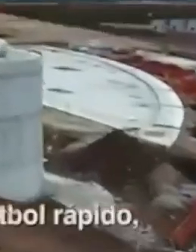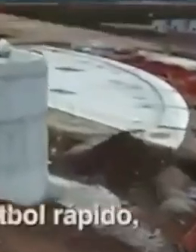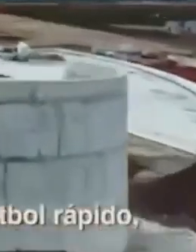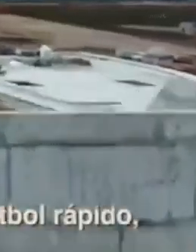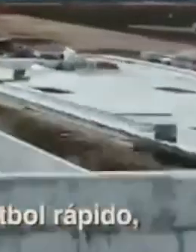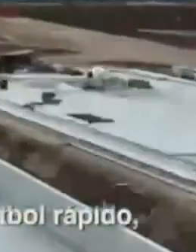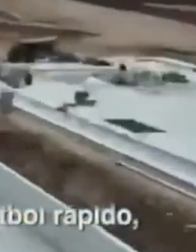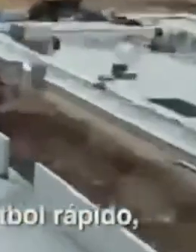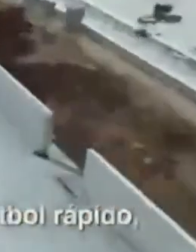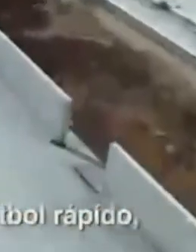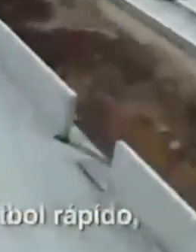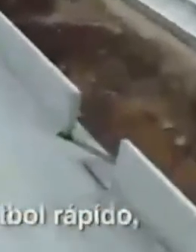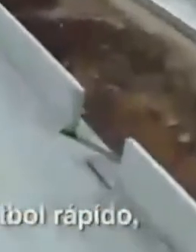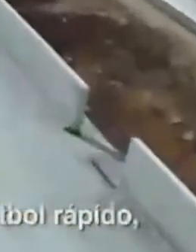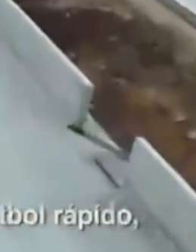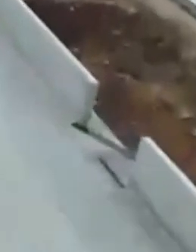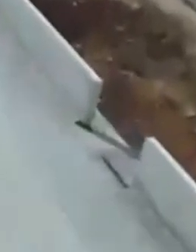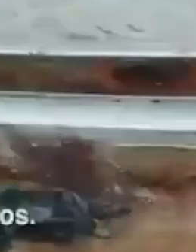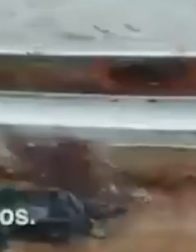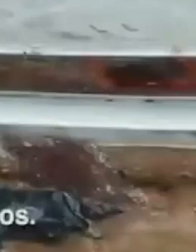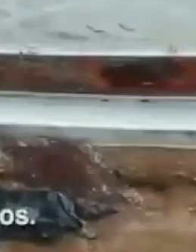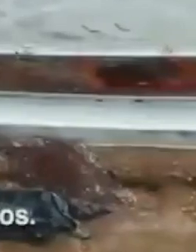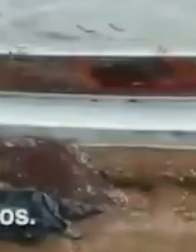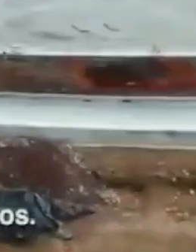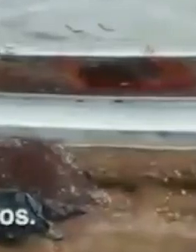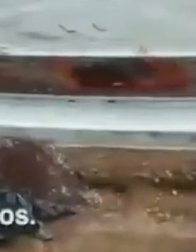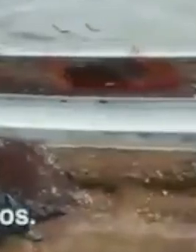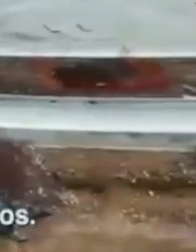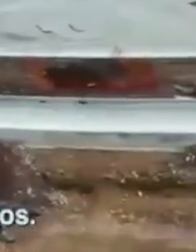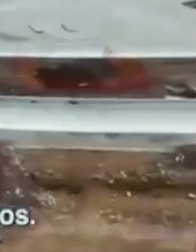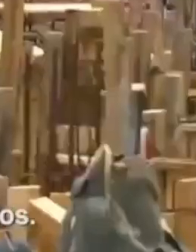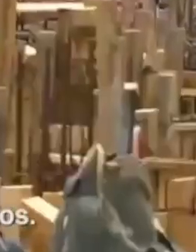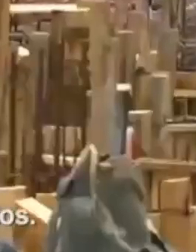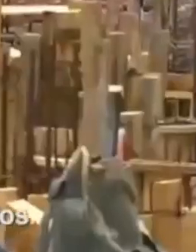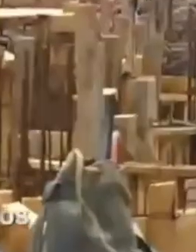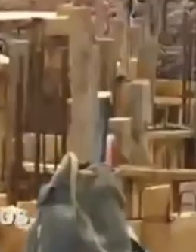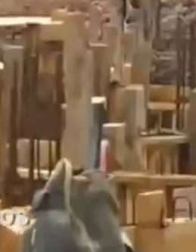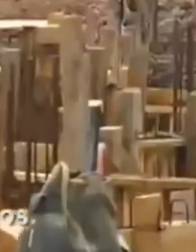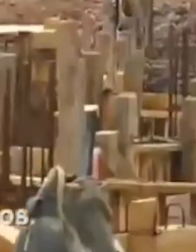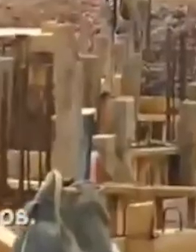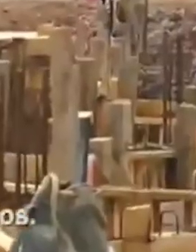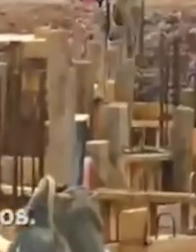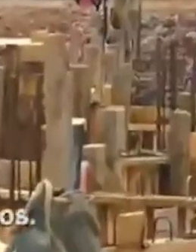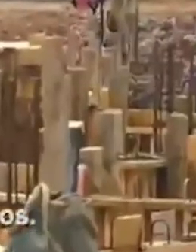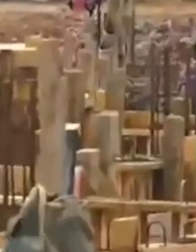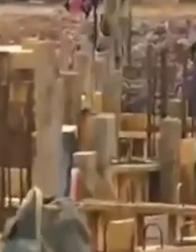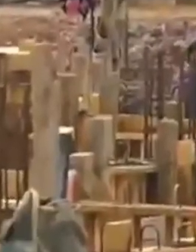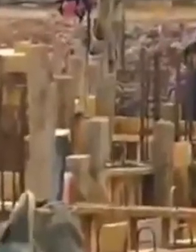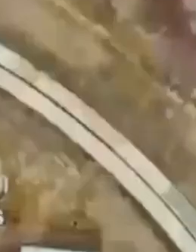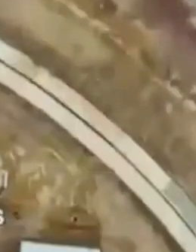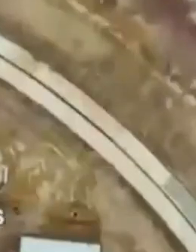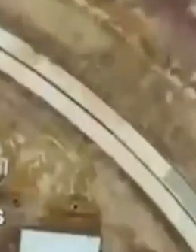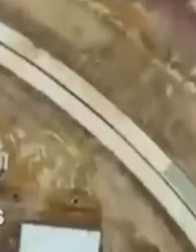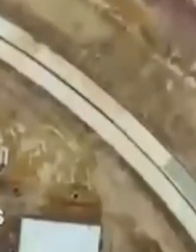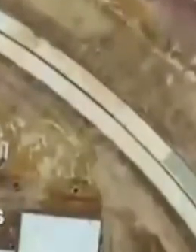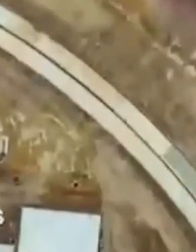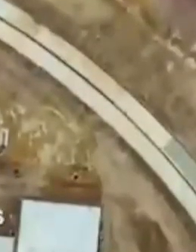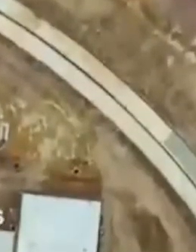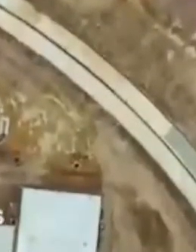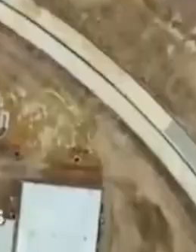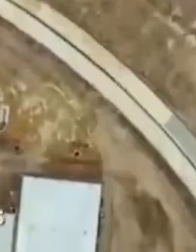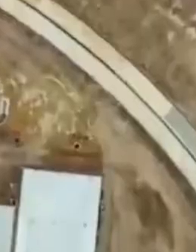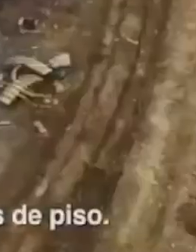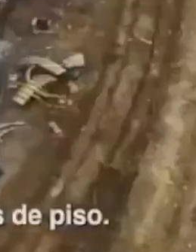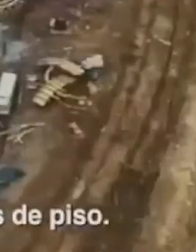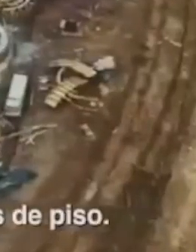concreto perimetrales de las canchas de fútbol rápido. Actualmente, se han colado 477 metros cuadrados. Se concluyó la construcción de